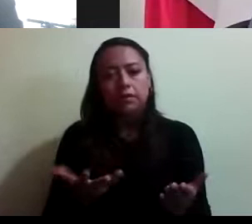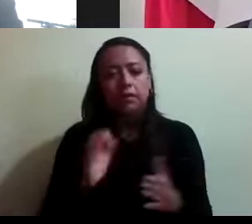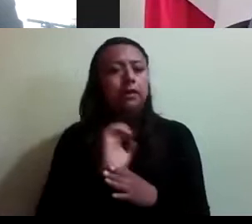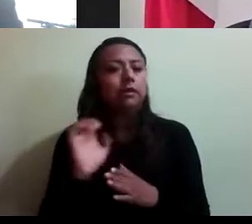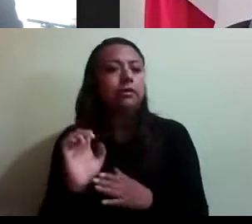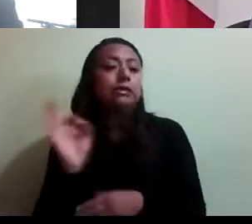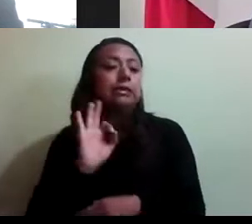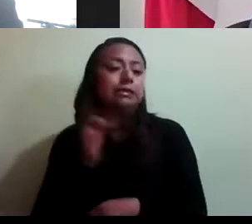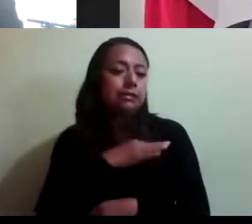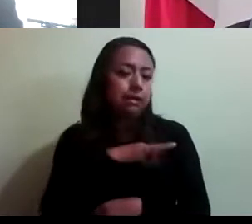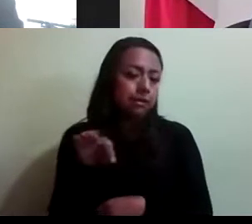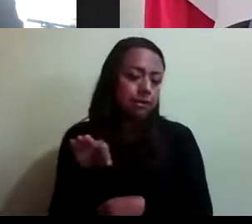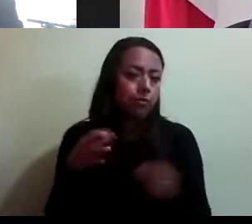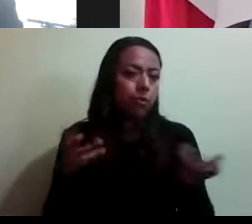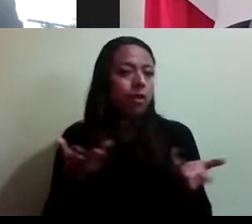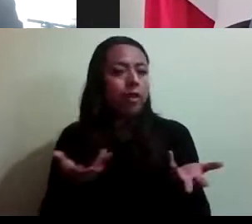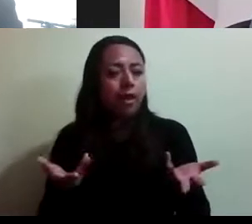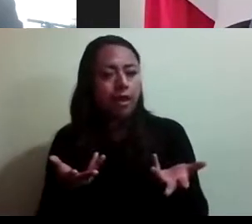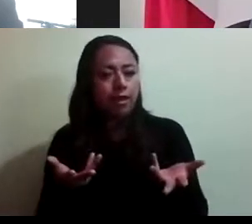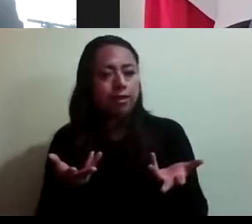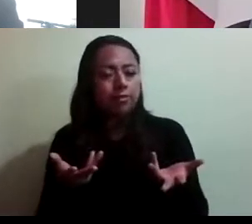podemos hacernos